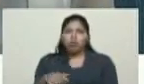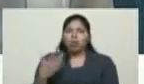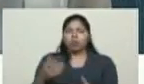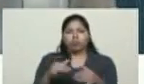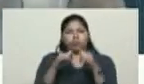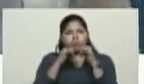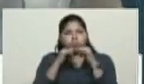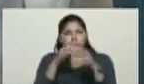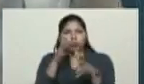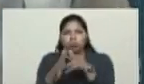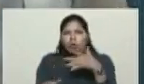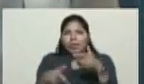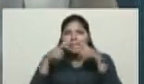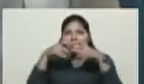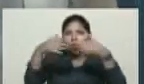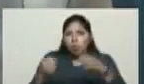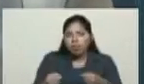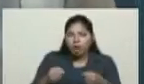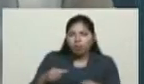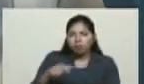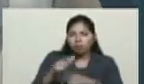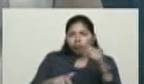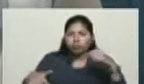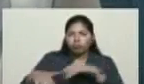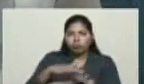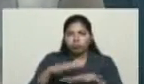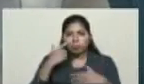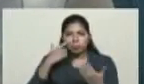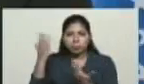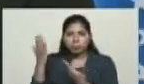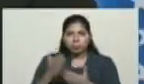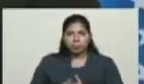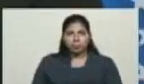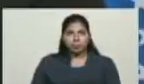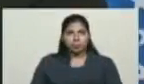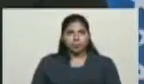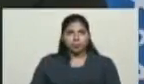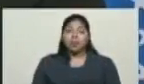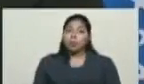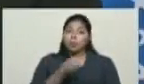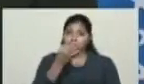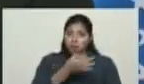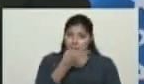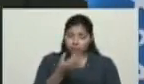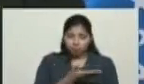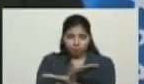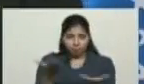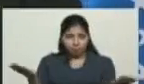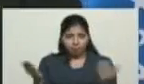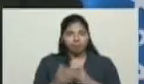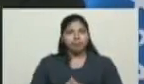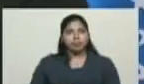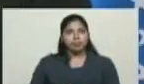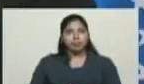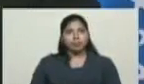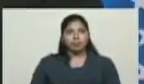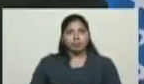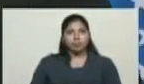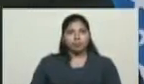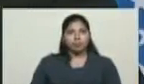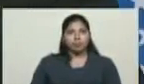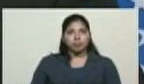declaraciones en materia de seguridad ciudadana. Escuchemos de inmediato sus declaraciones. Sí, muy buenas tardes a todo el pueblo de